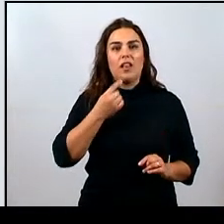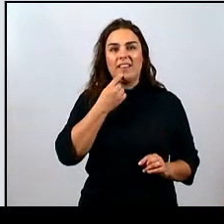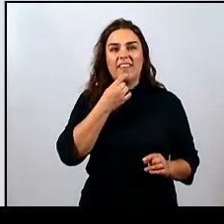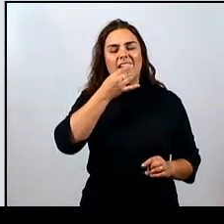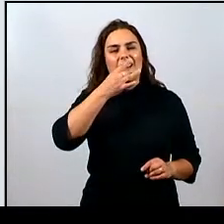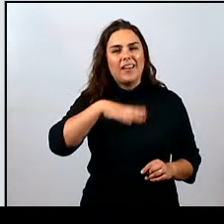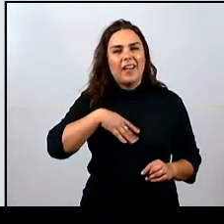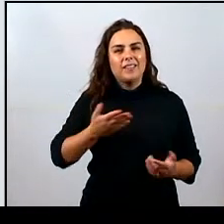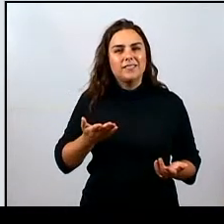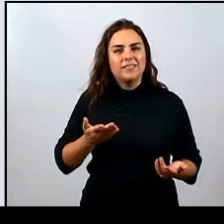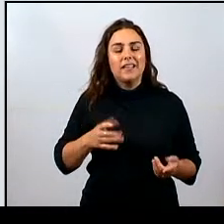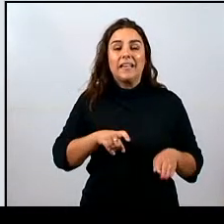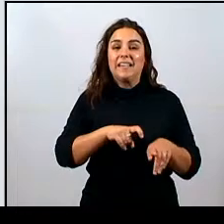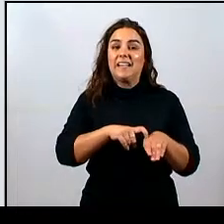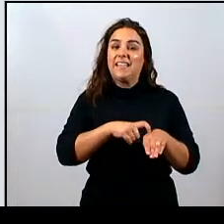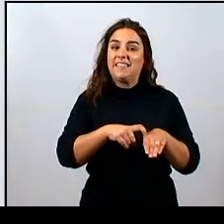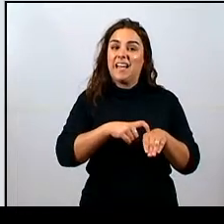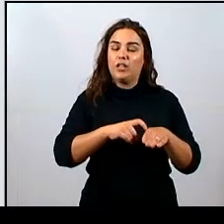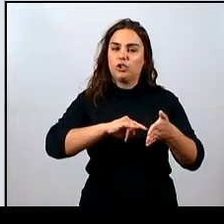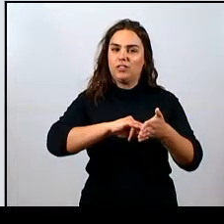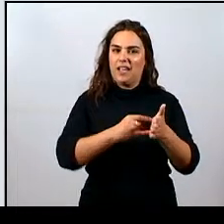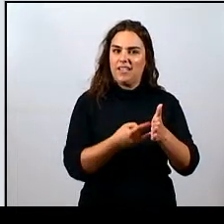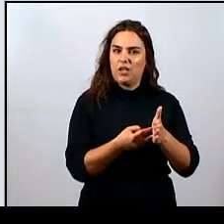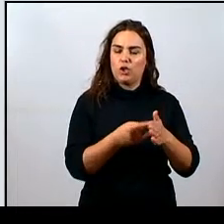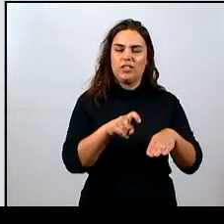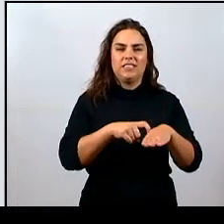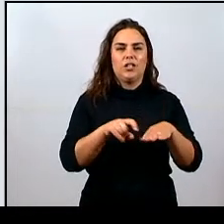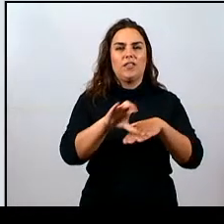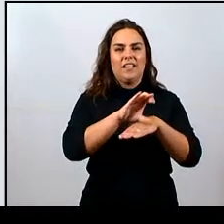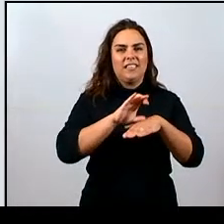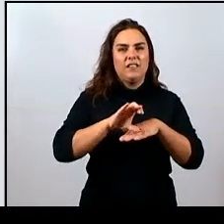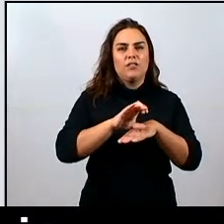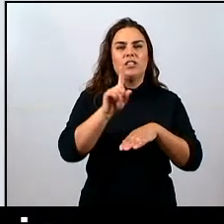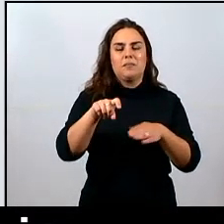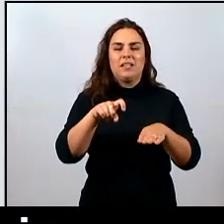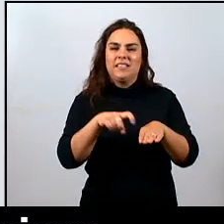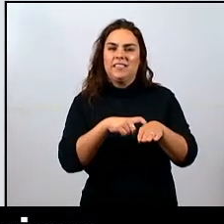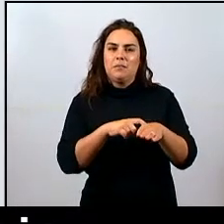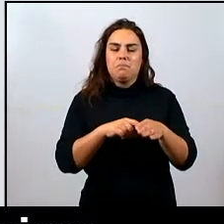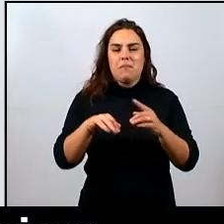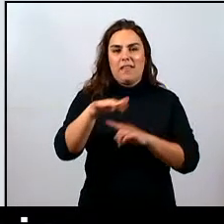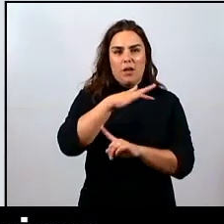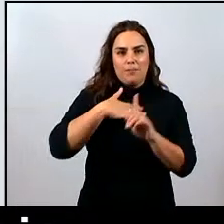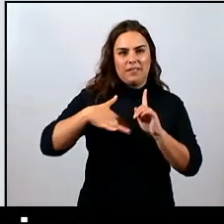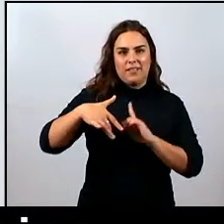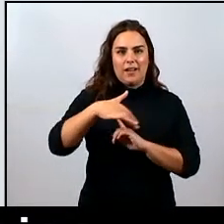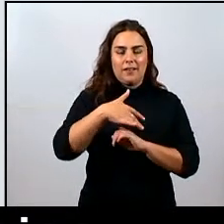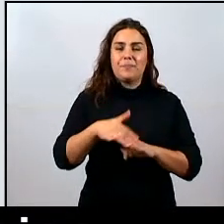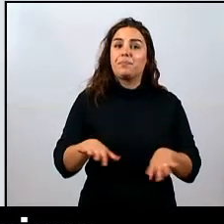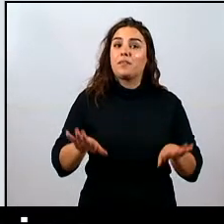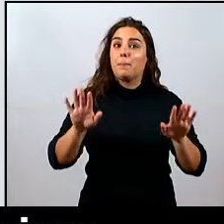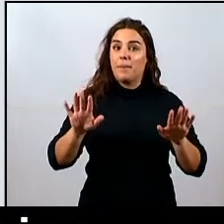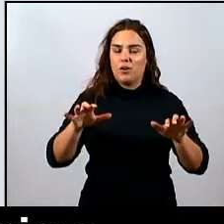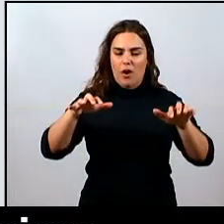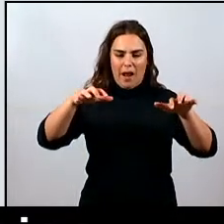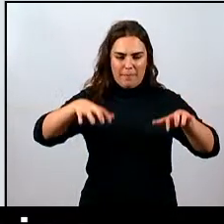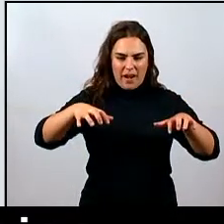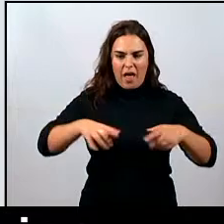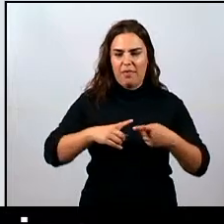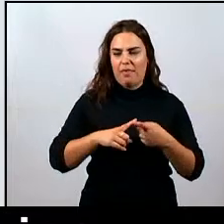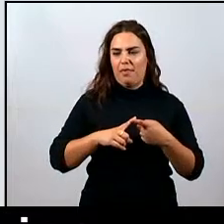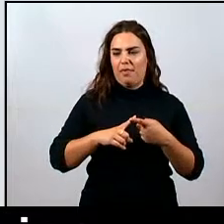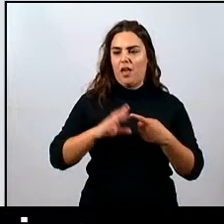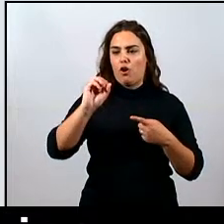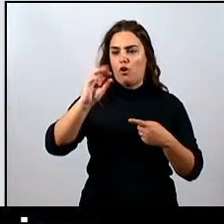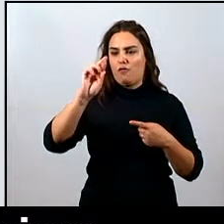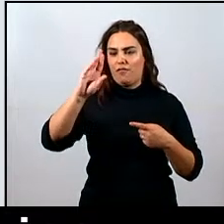dicen los criterios técnicos, los criterios científicos y los criterios medioambientales. Pero ni Almaraz, ni